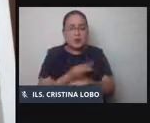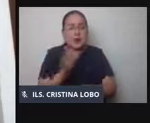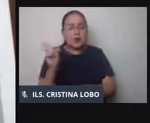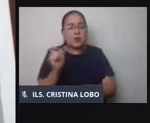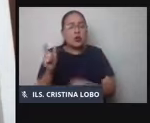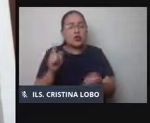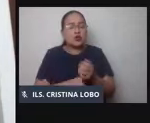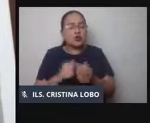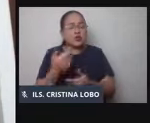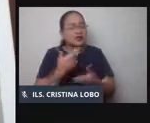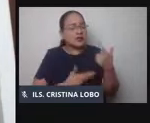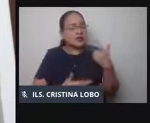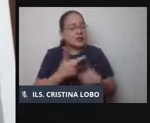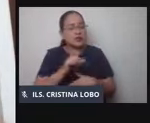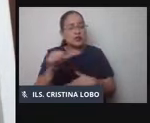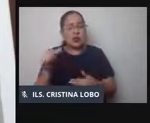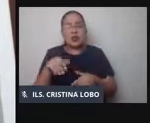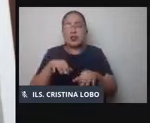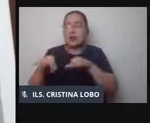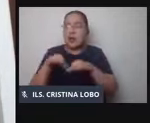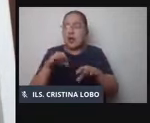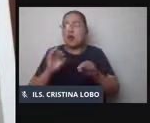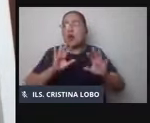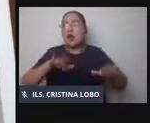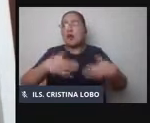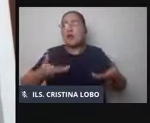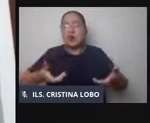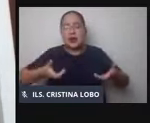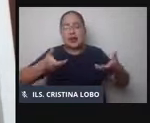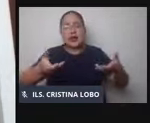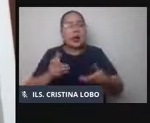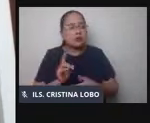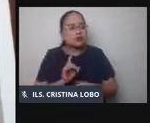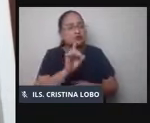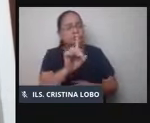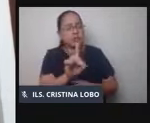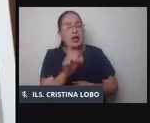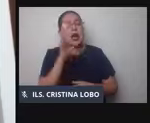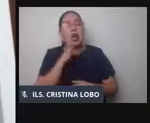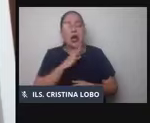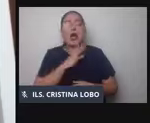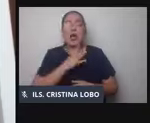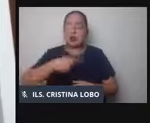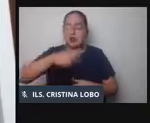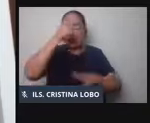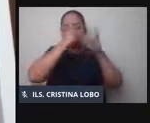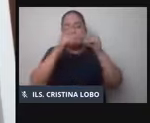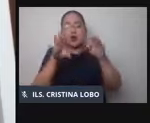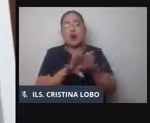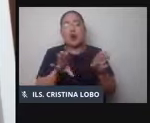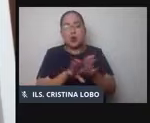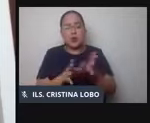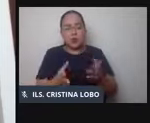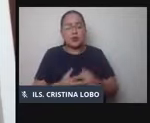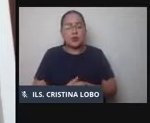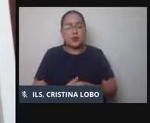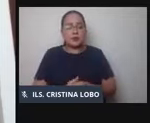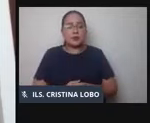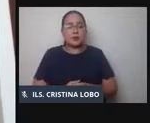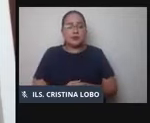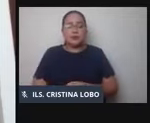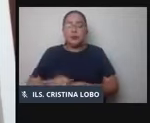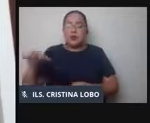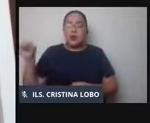nueva normalidad o a la normalidad que se nos presente de manera cotidiana. Y bueno, pues que hoy el